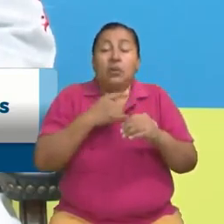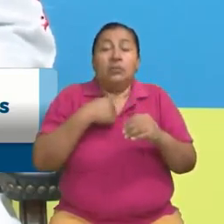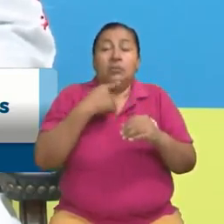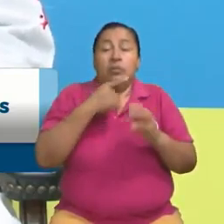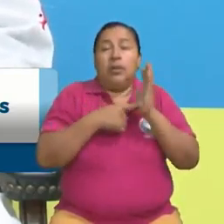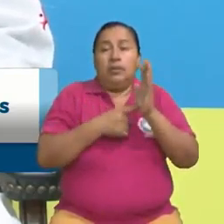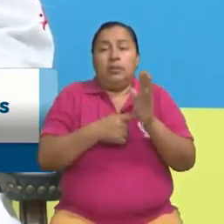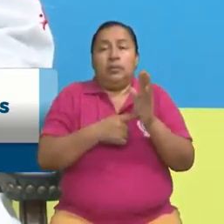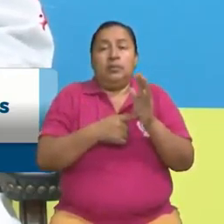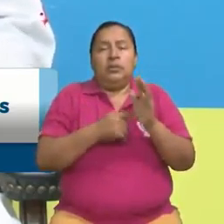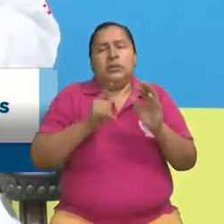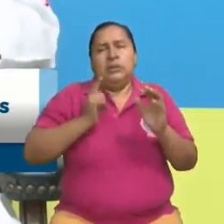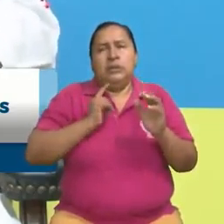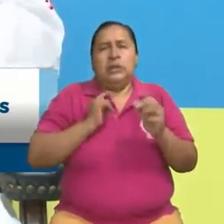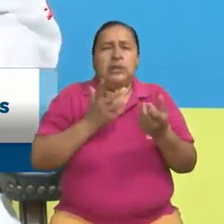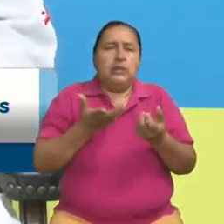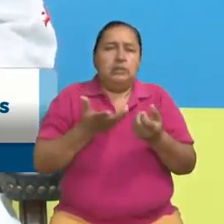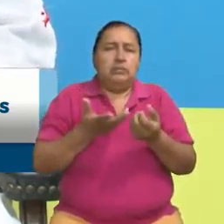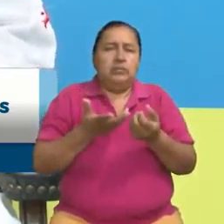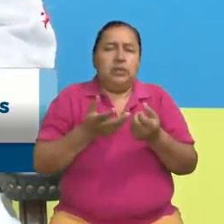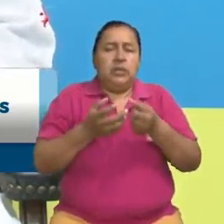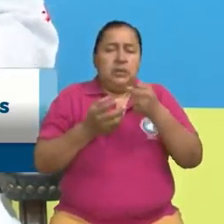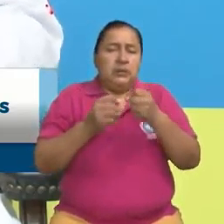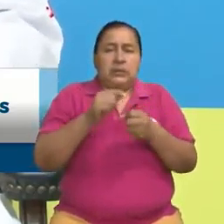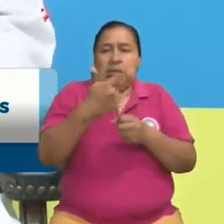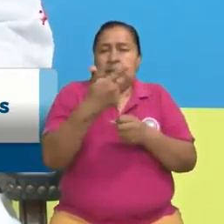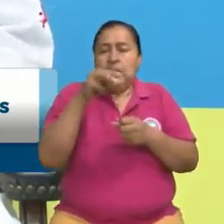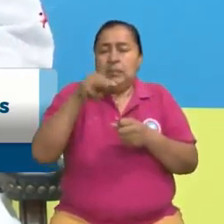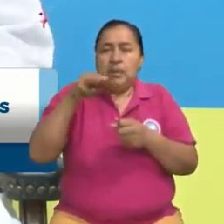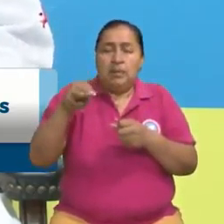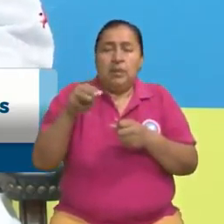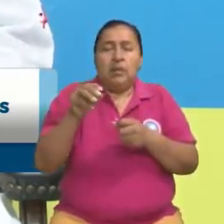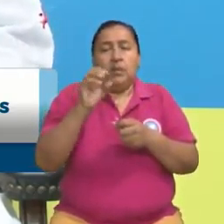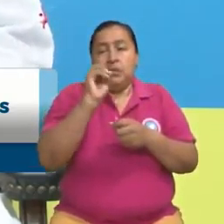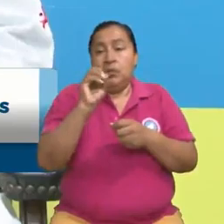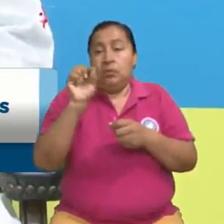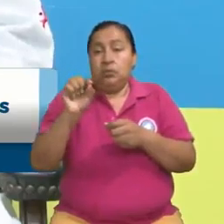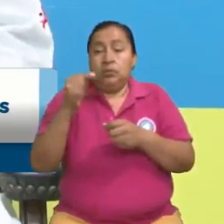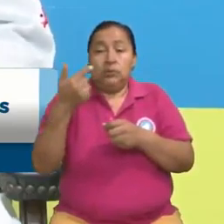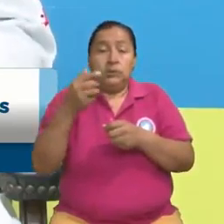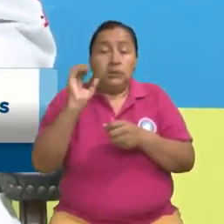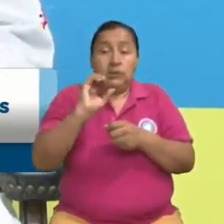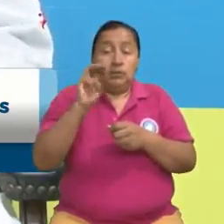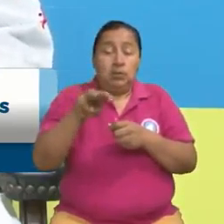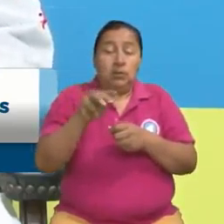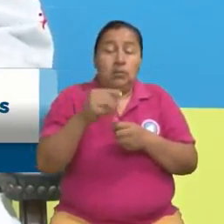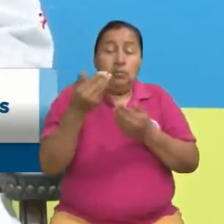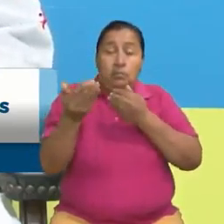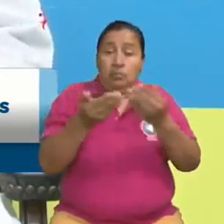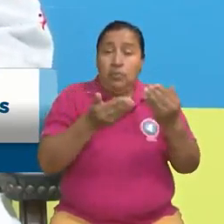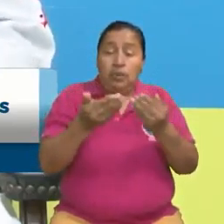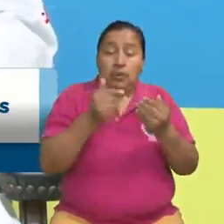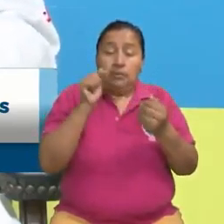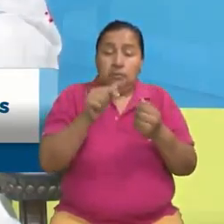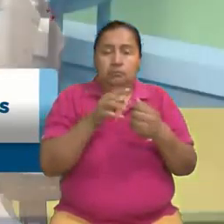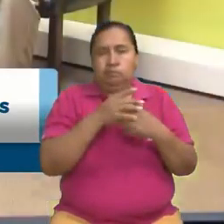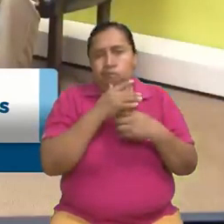por ejemplo, un tamaño de 7 milímetros, que es 0.7 centímetros, para un bebé en ese